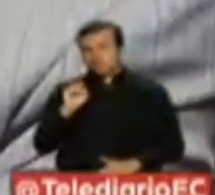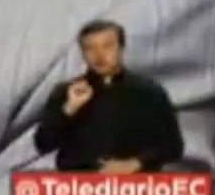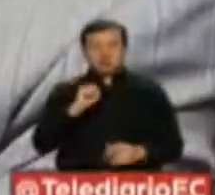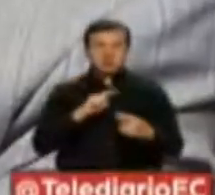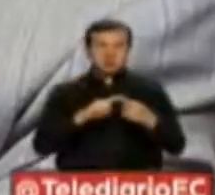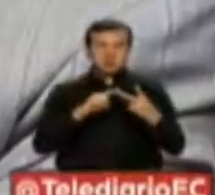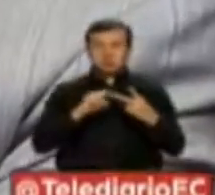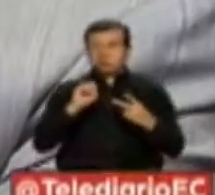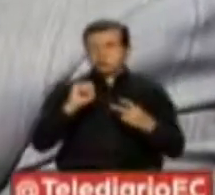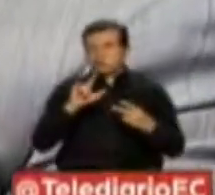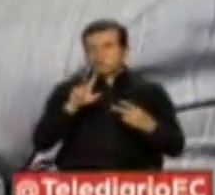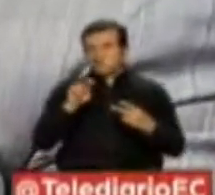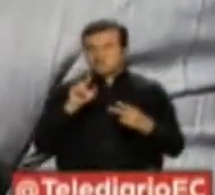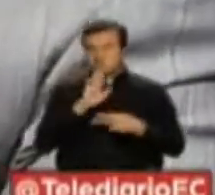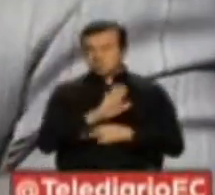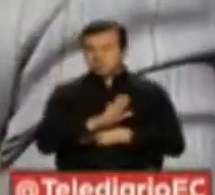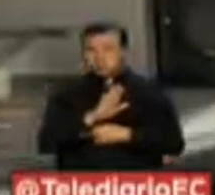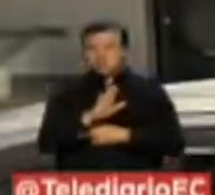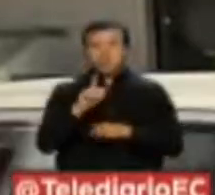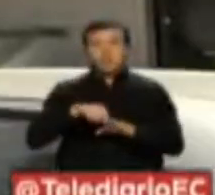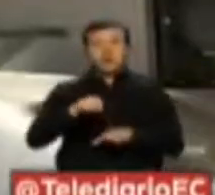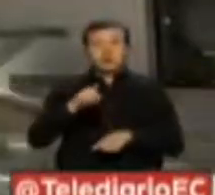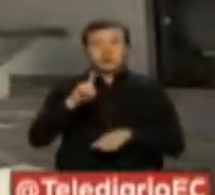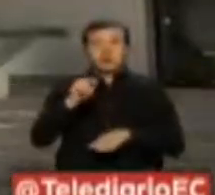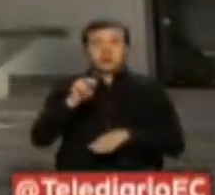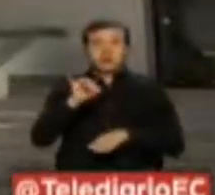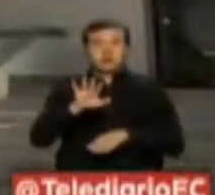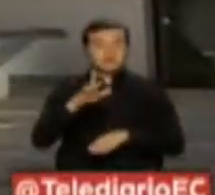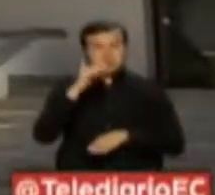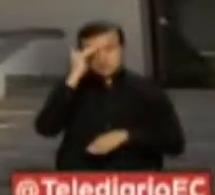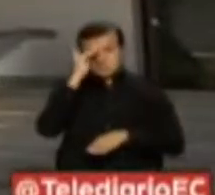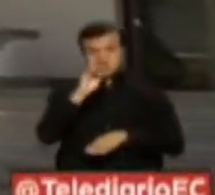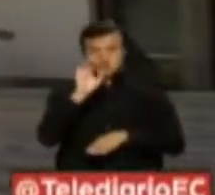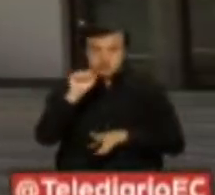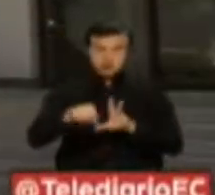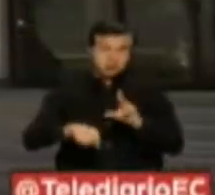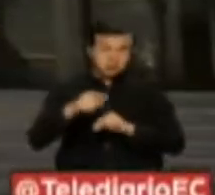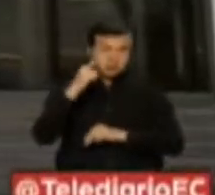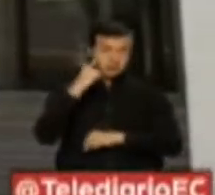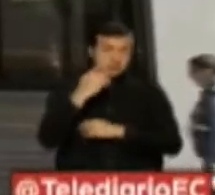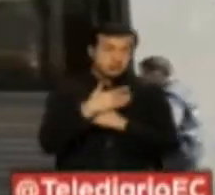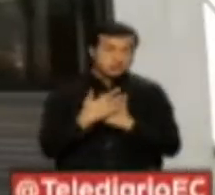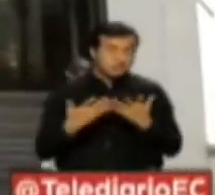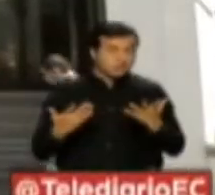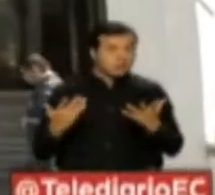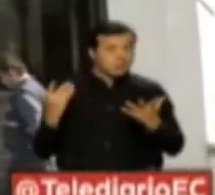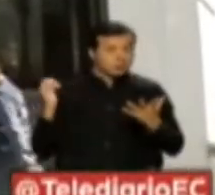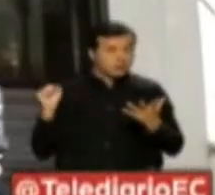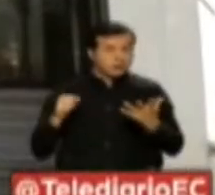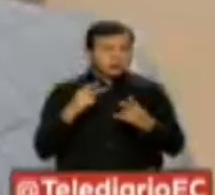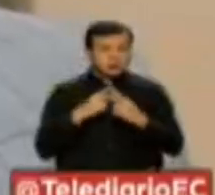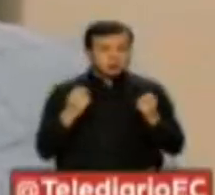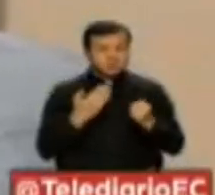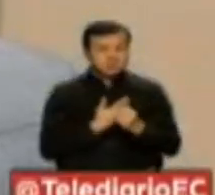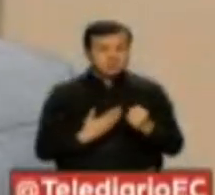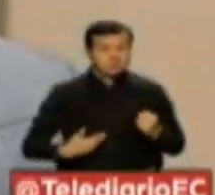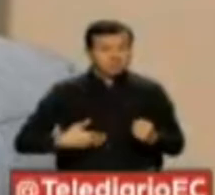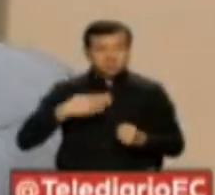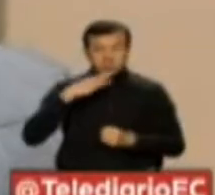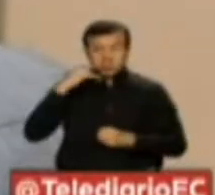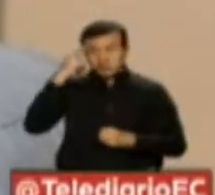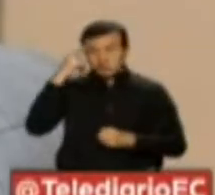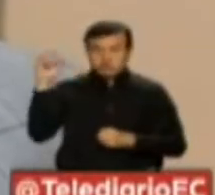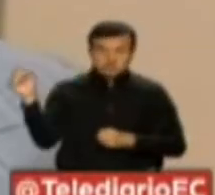detallan que en la diligencia la jueza Daniela Camacho decidirá si existen o no los suficientes elementos para la vinculación del expresidente Correa a